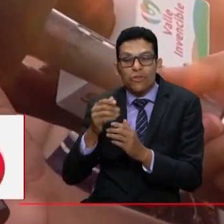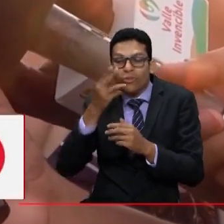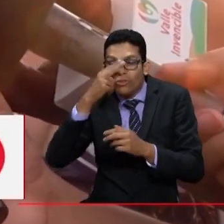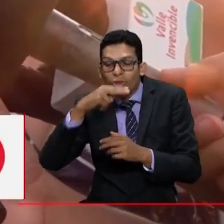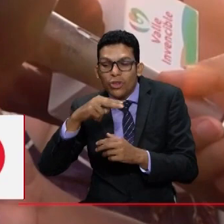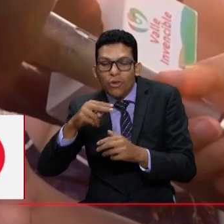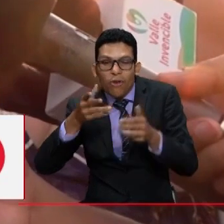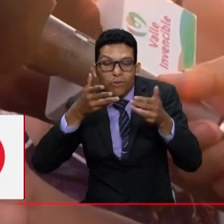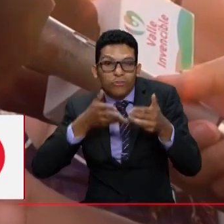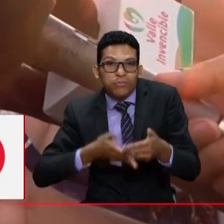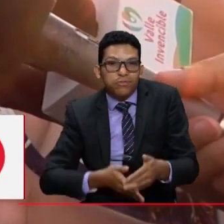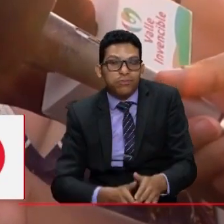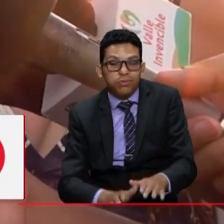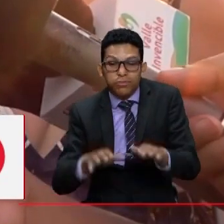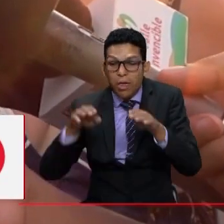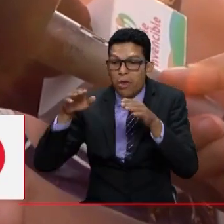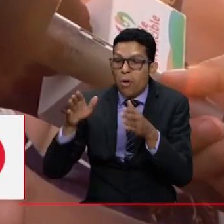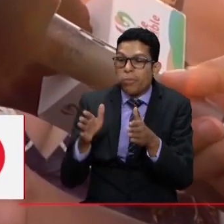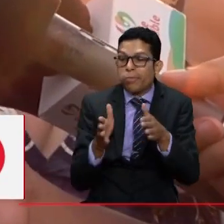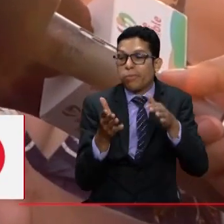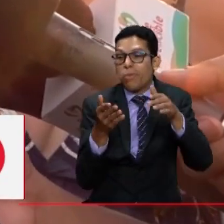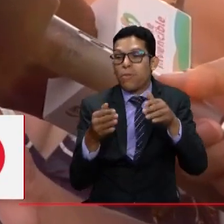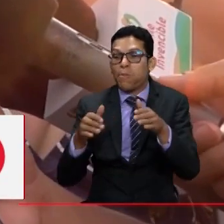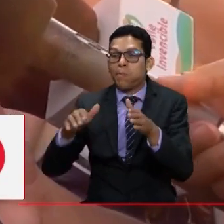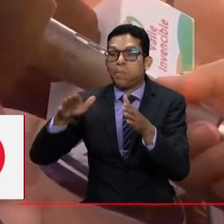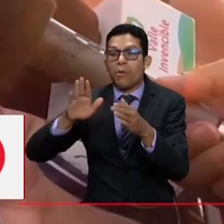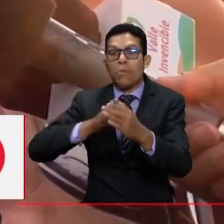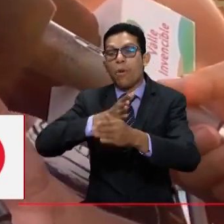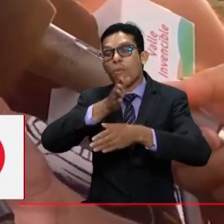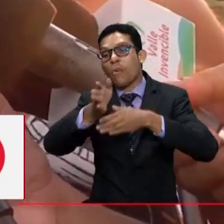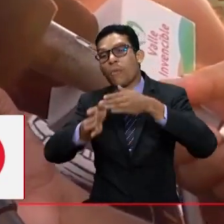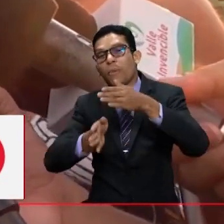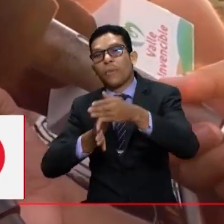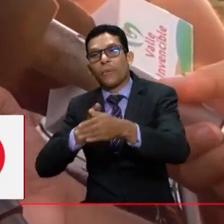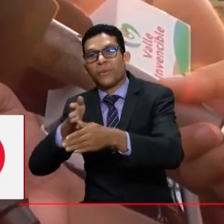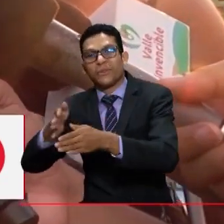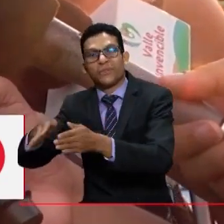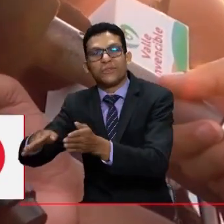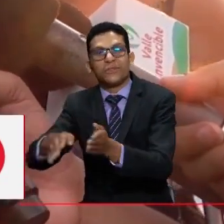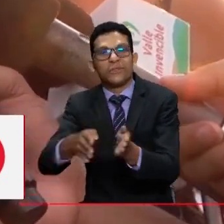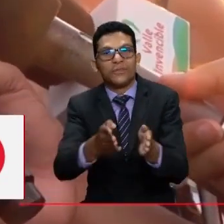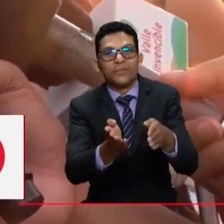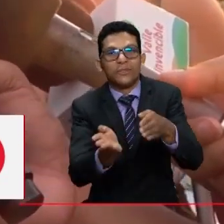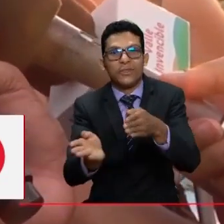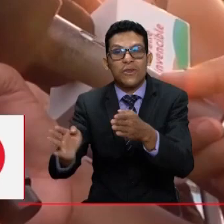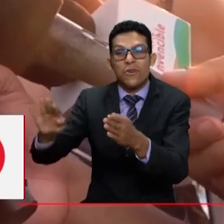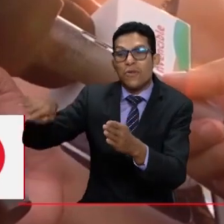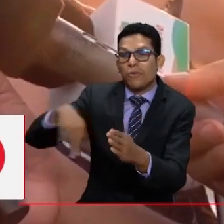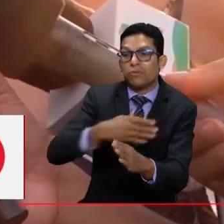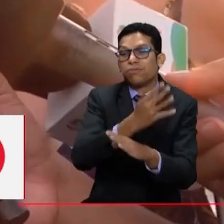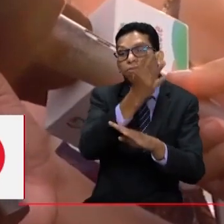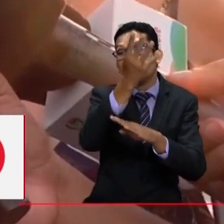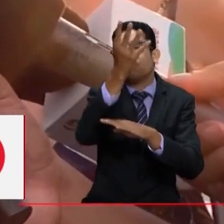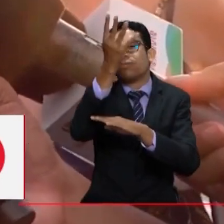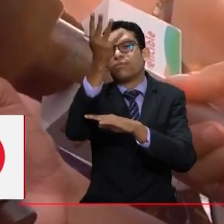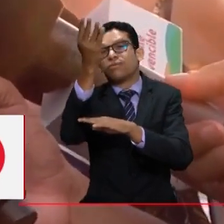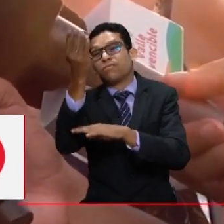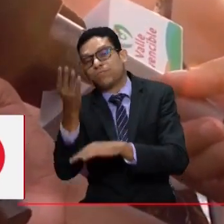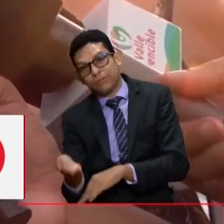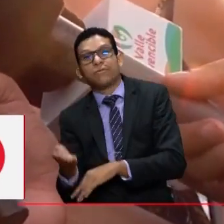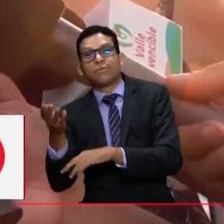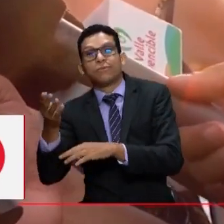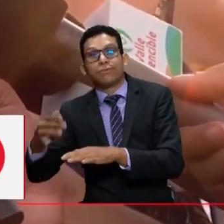a tener sus ballenatos a estas playas y a estas costas. Entonces, este símbolo tan hermoso, que fue